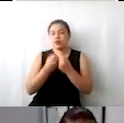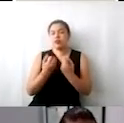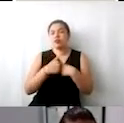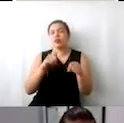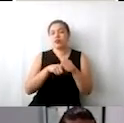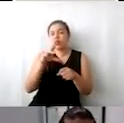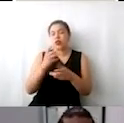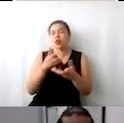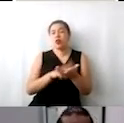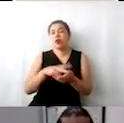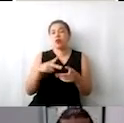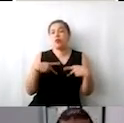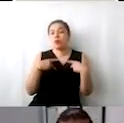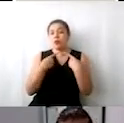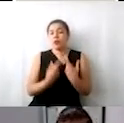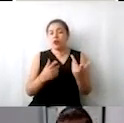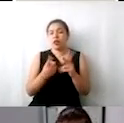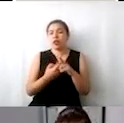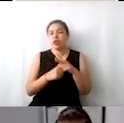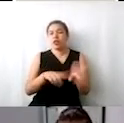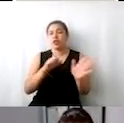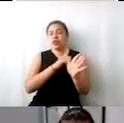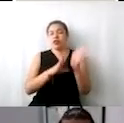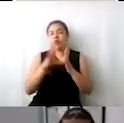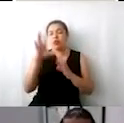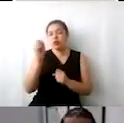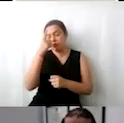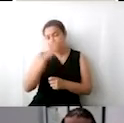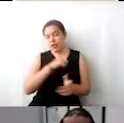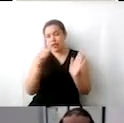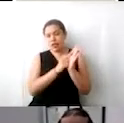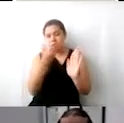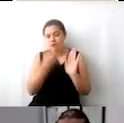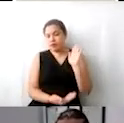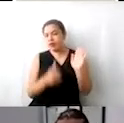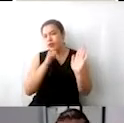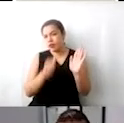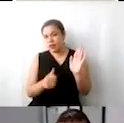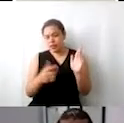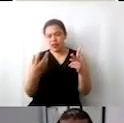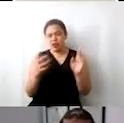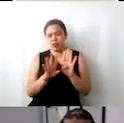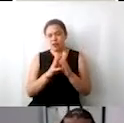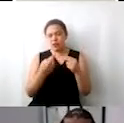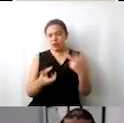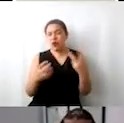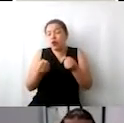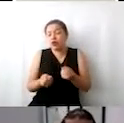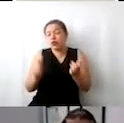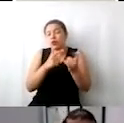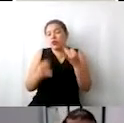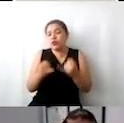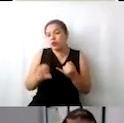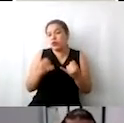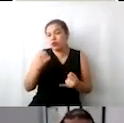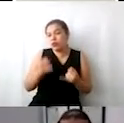principio constitucional aludido, que es el de legalidad. Aquí hablaba de legalidad. Pues si bien, o de seguridad jurídica, pues si bien a